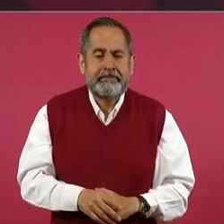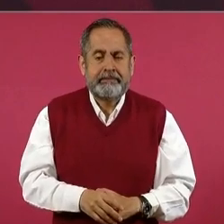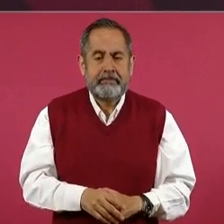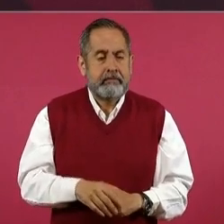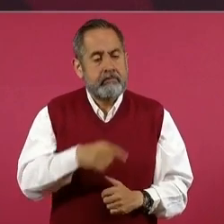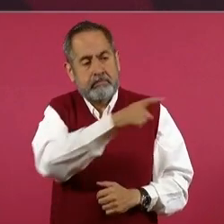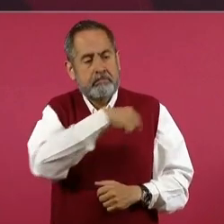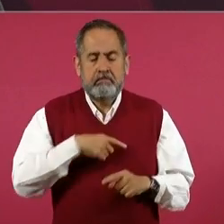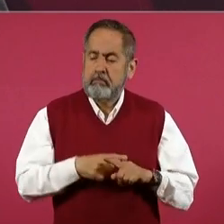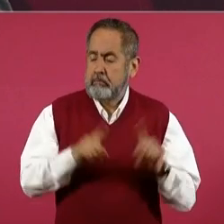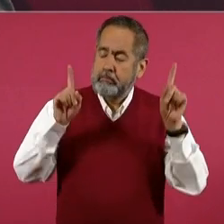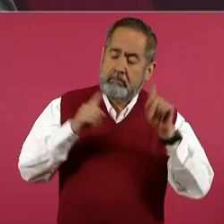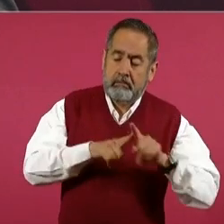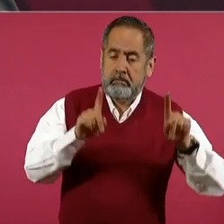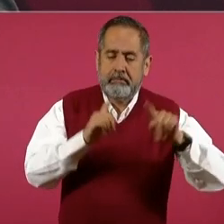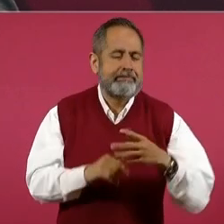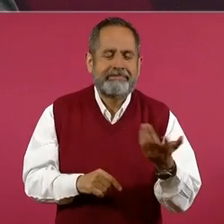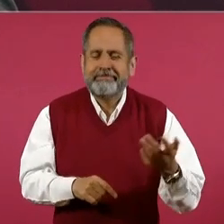Son distintos.